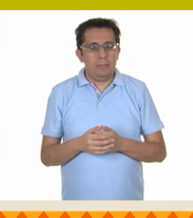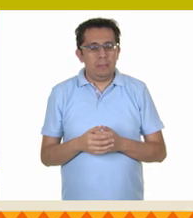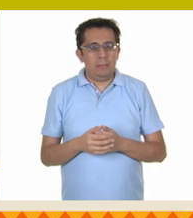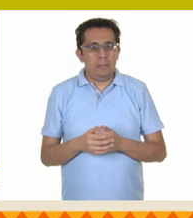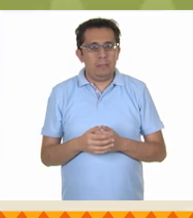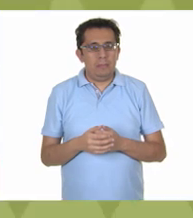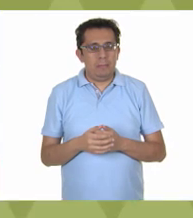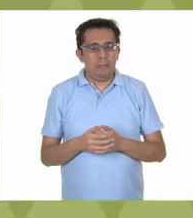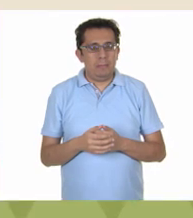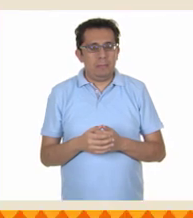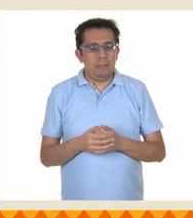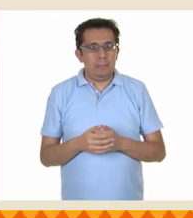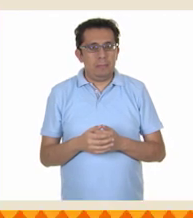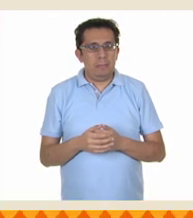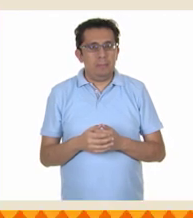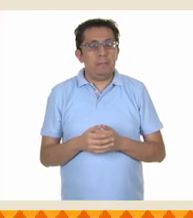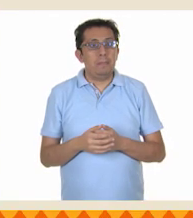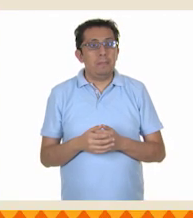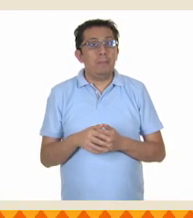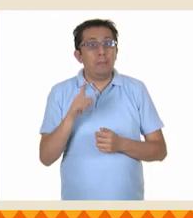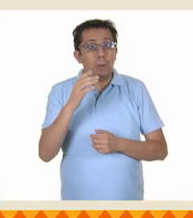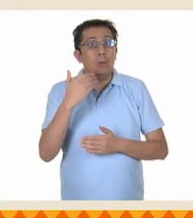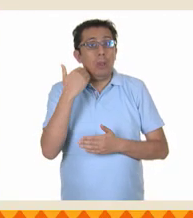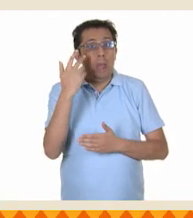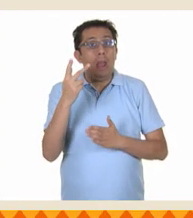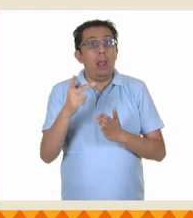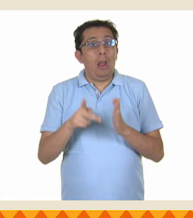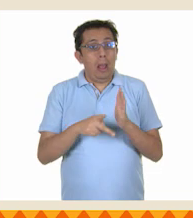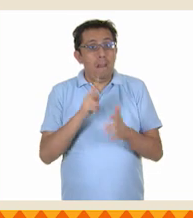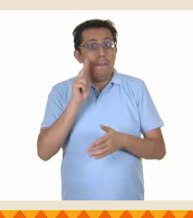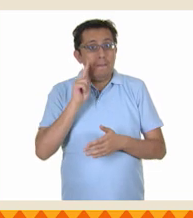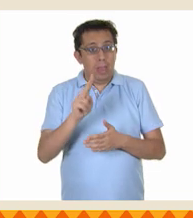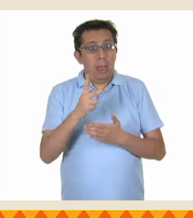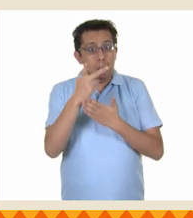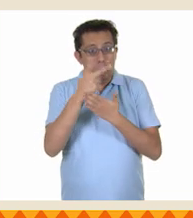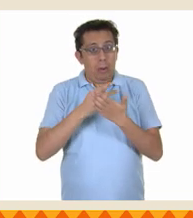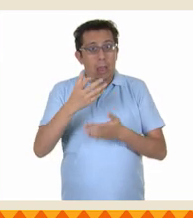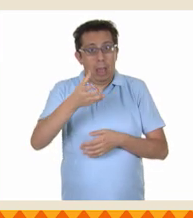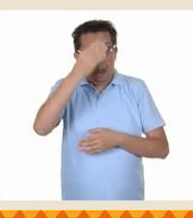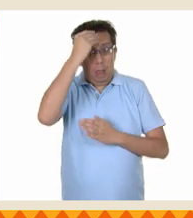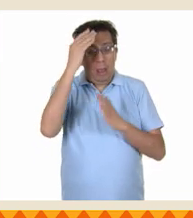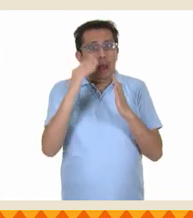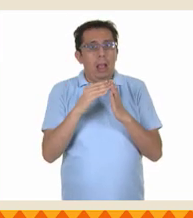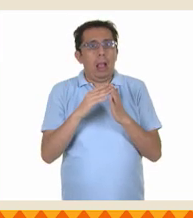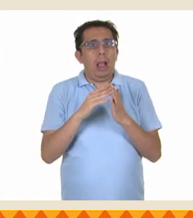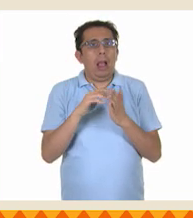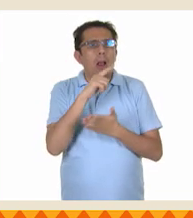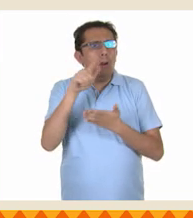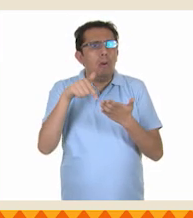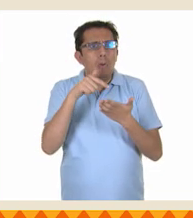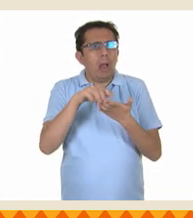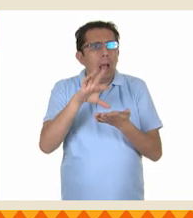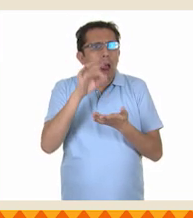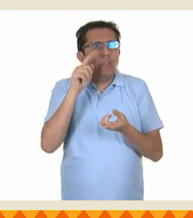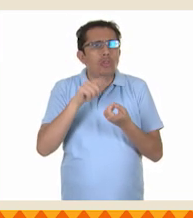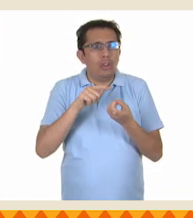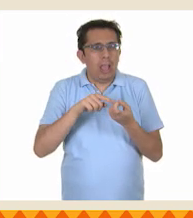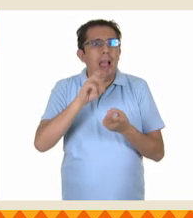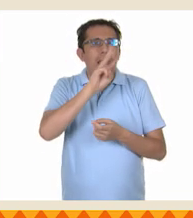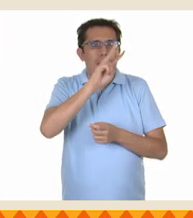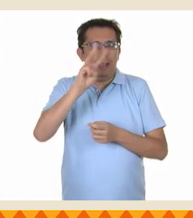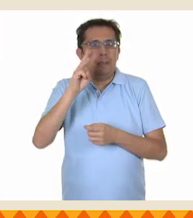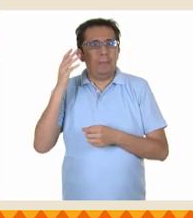800-734-7376. Si quieres volver a ver los programas de Aprende en Casa, los puedes encontrar en la siguiente